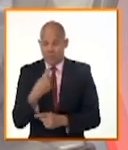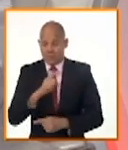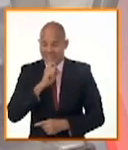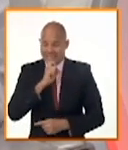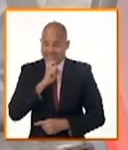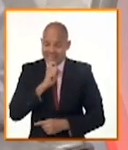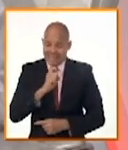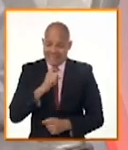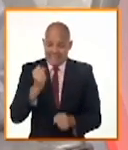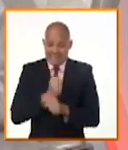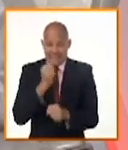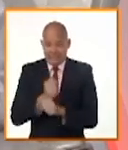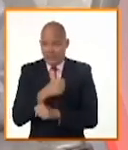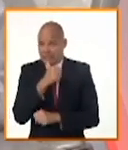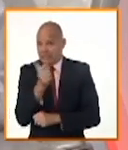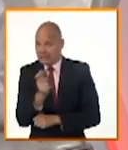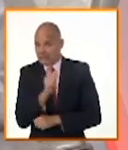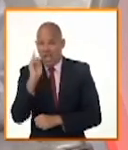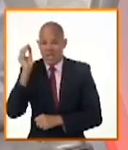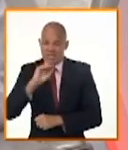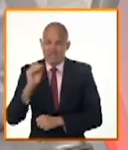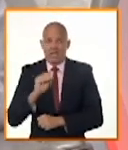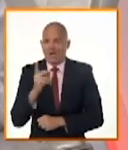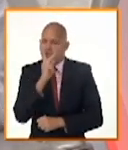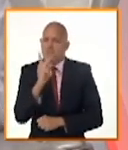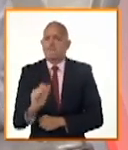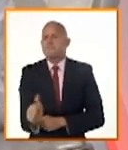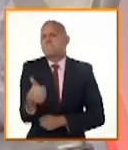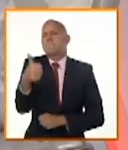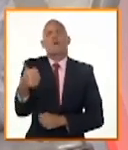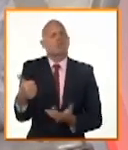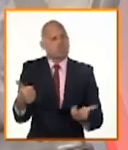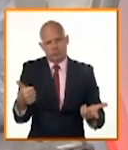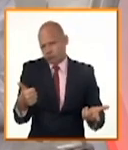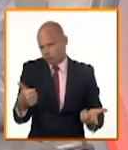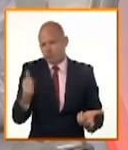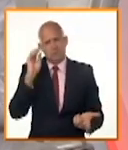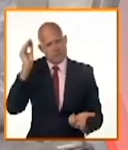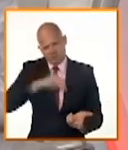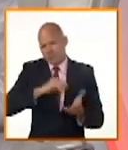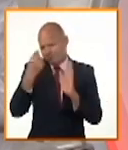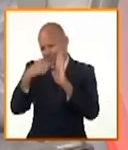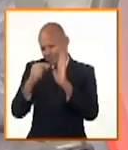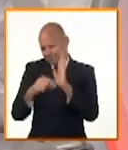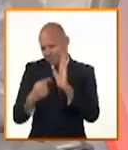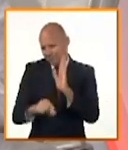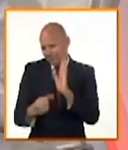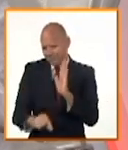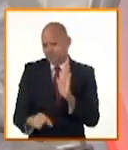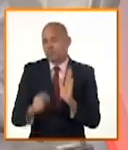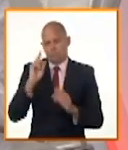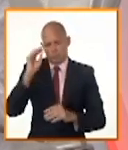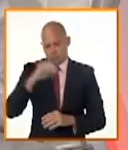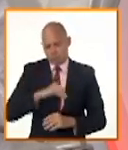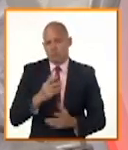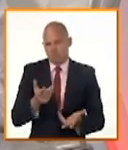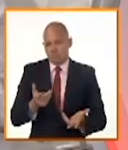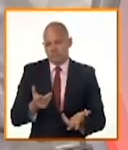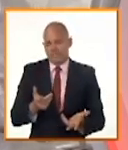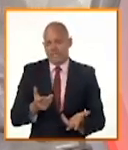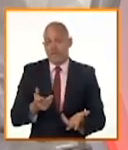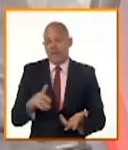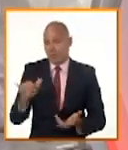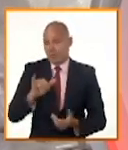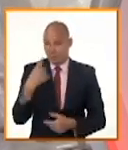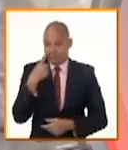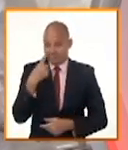no ha sido que hemos ofertado no es el máximo pero también tenemos un equipo de trabajadores y cuadros